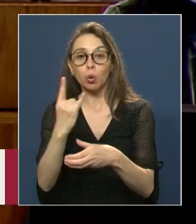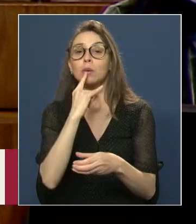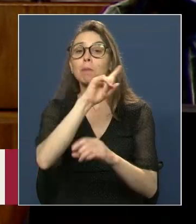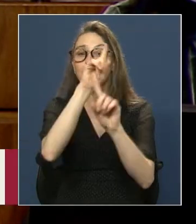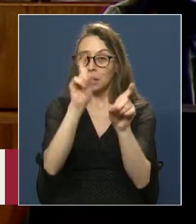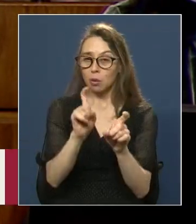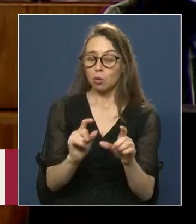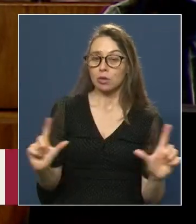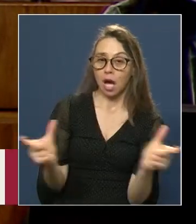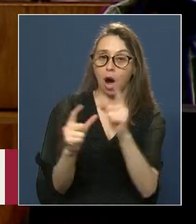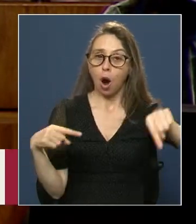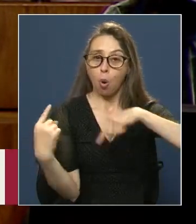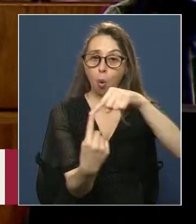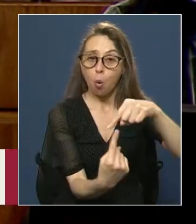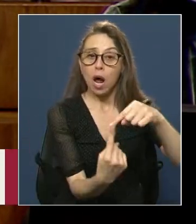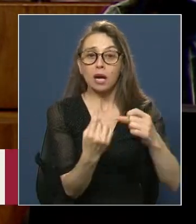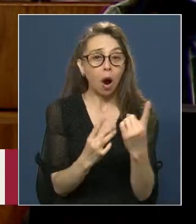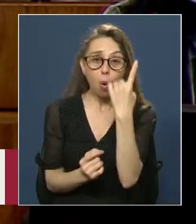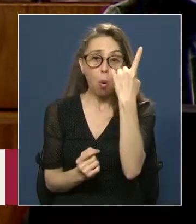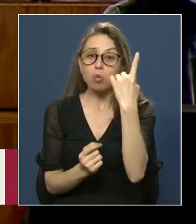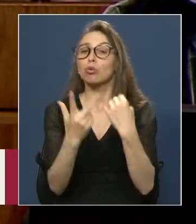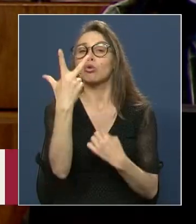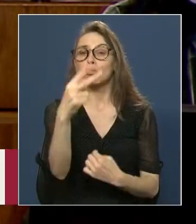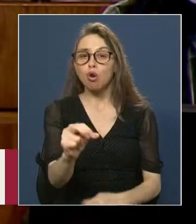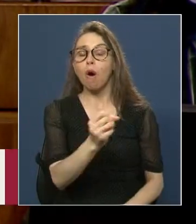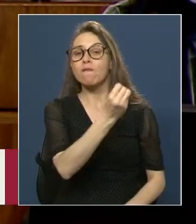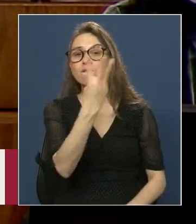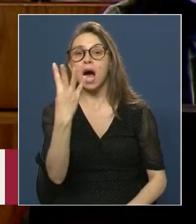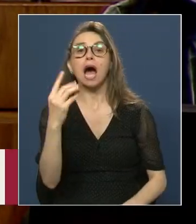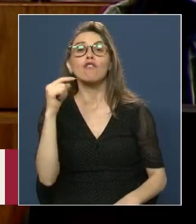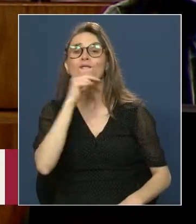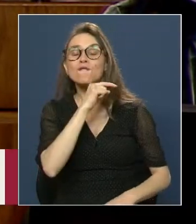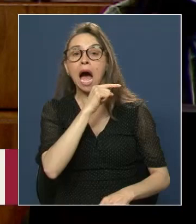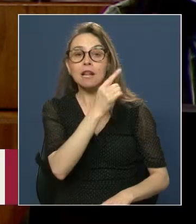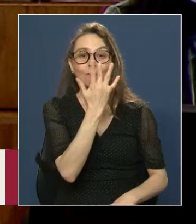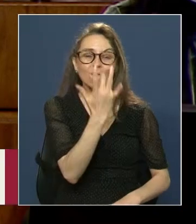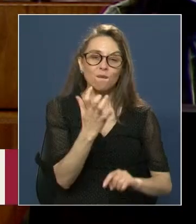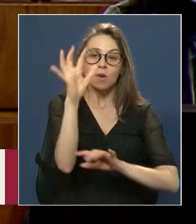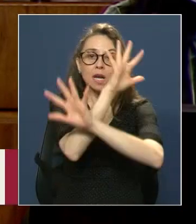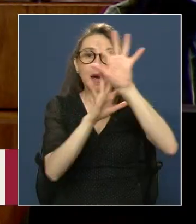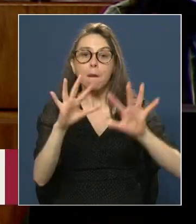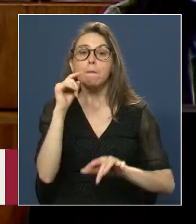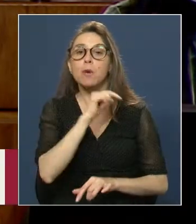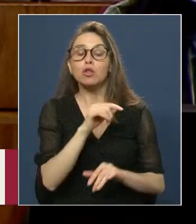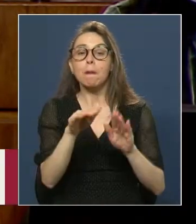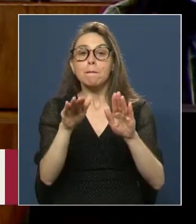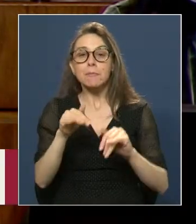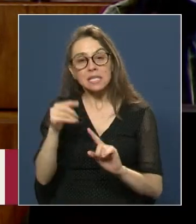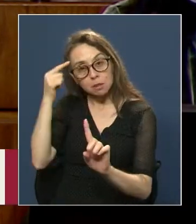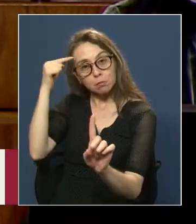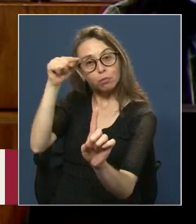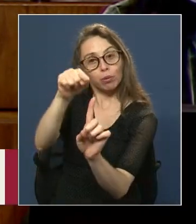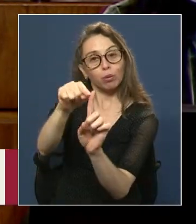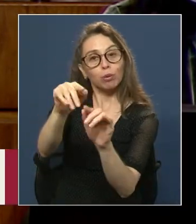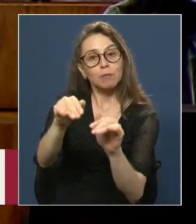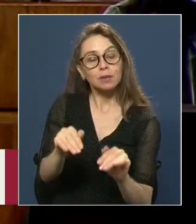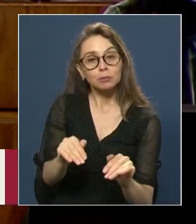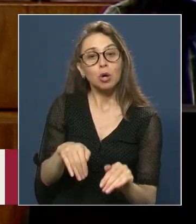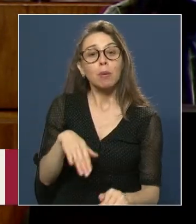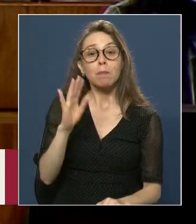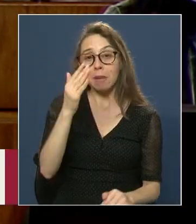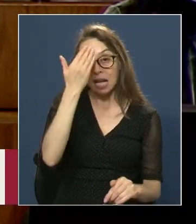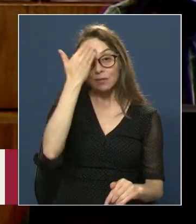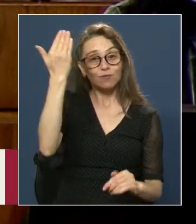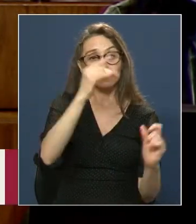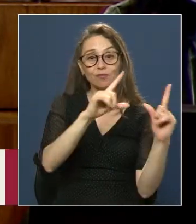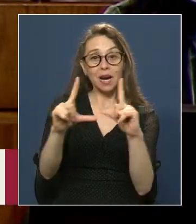hecho aislado? No. Sabemos de varios montajes deliberados con las mismas intenciones. Quizás el más